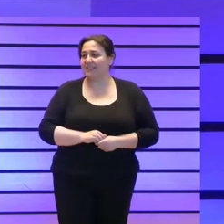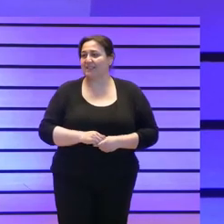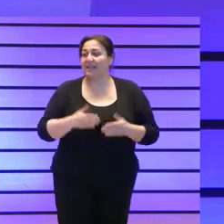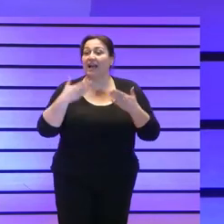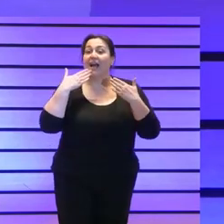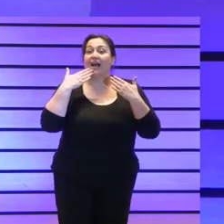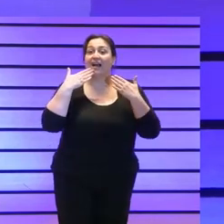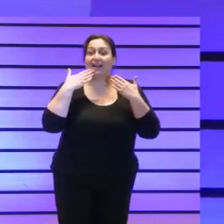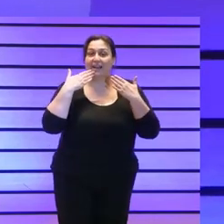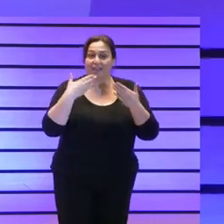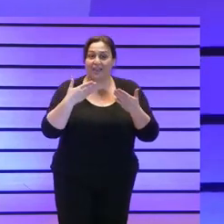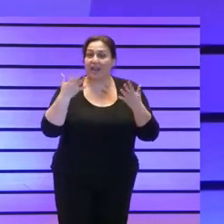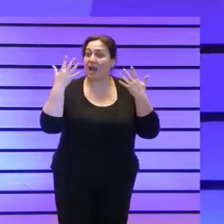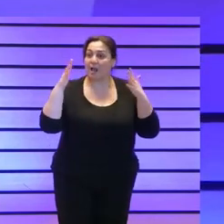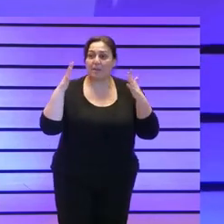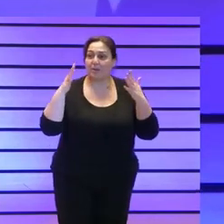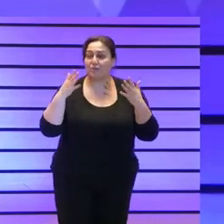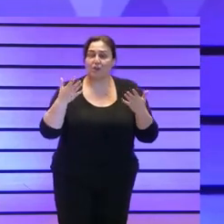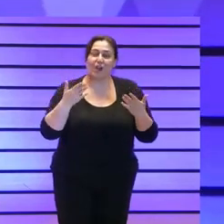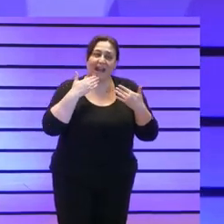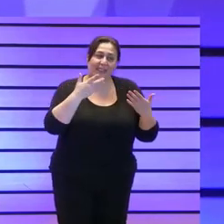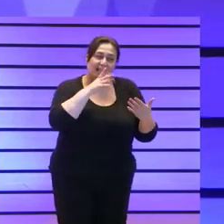No se corten, el aplauso es merecidísimo.